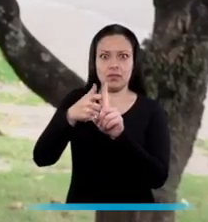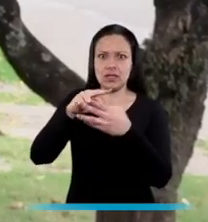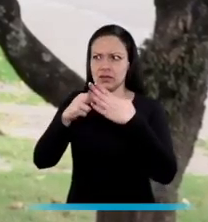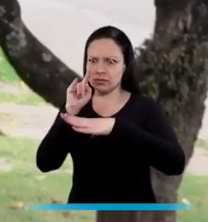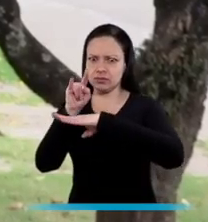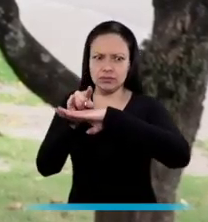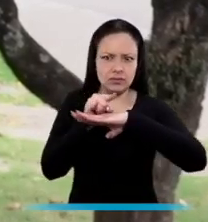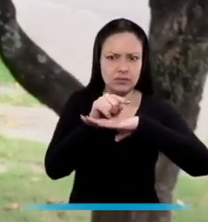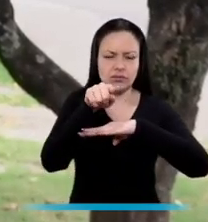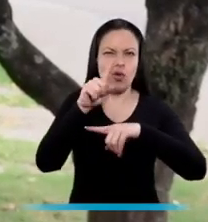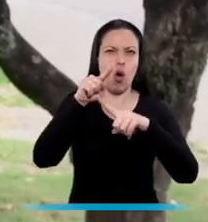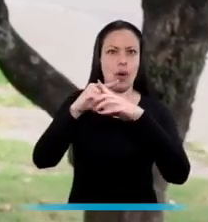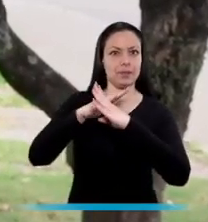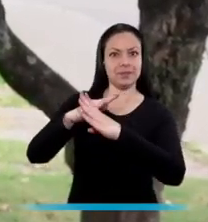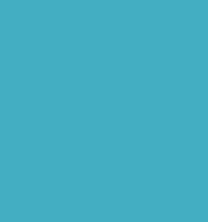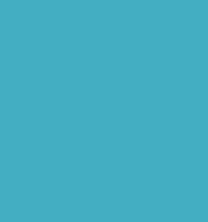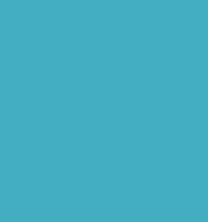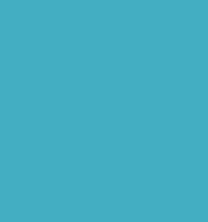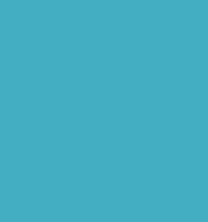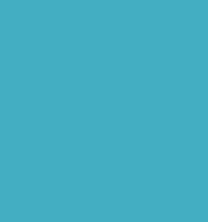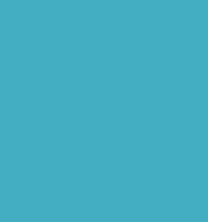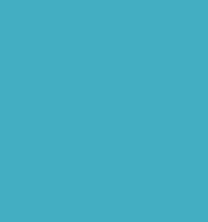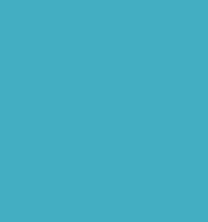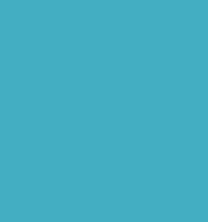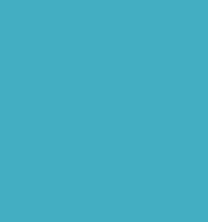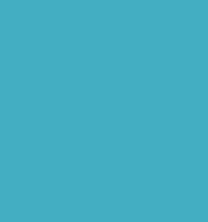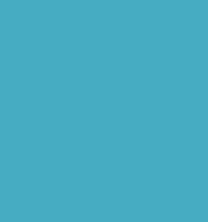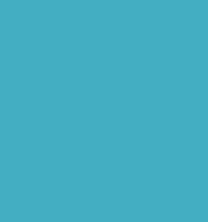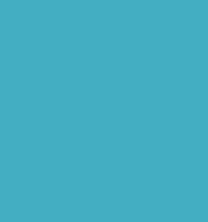En la Procu tenemos los ojos puestos en la prevención.